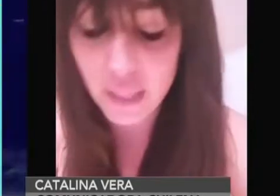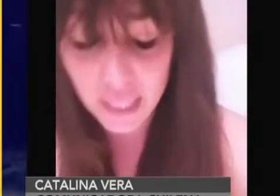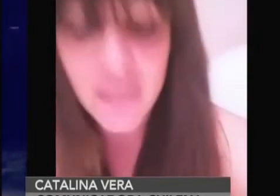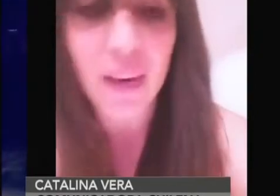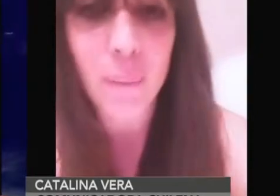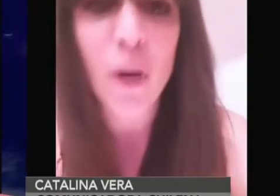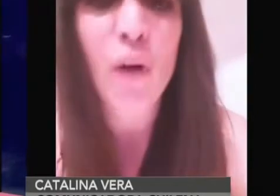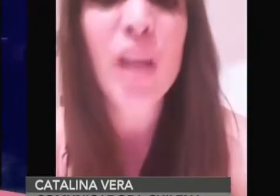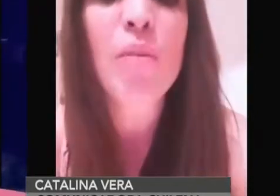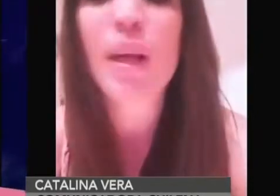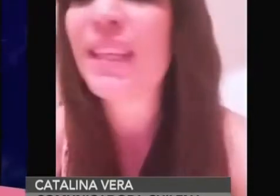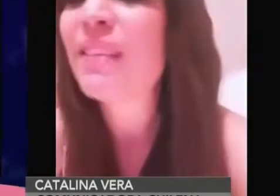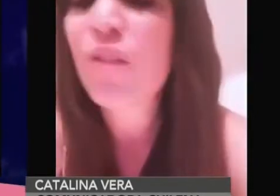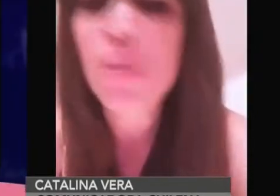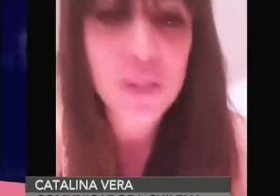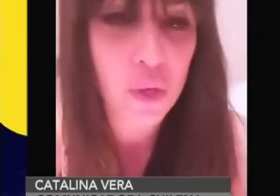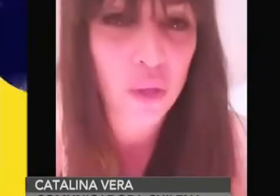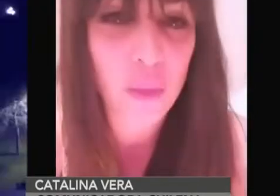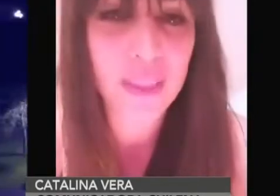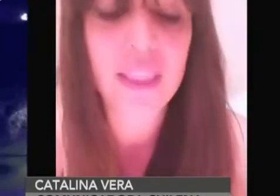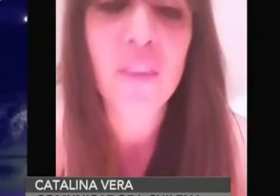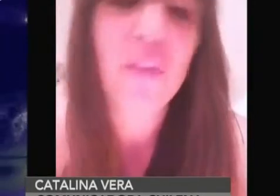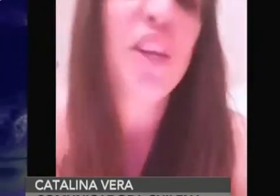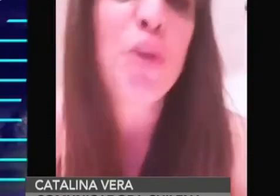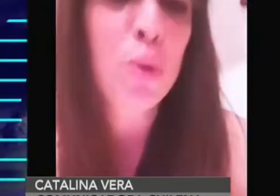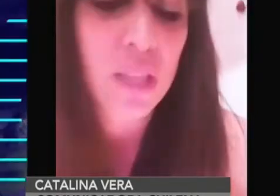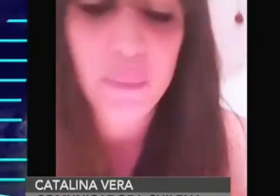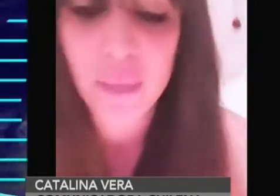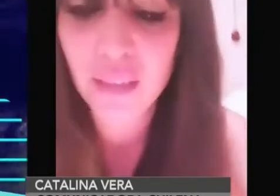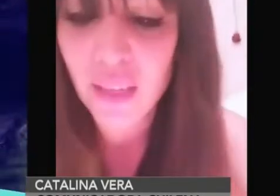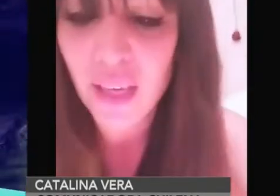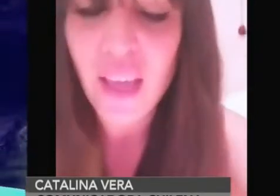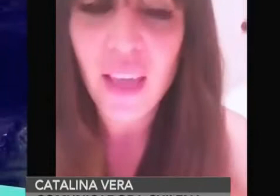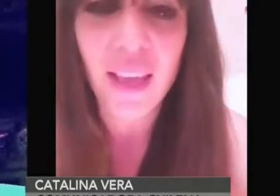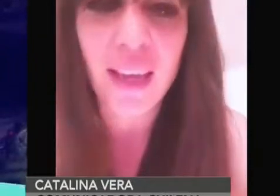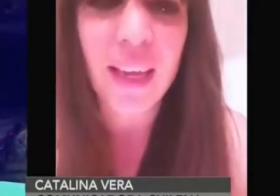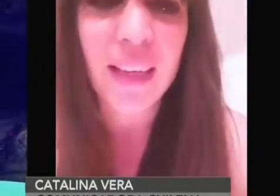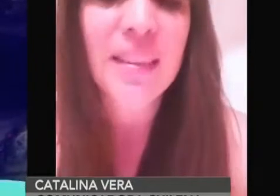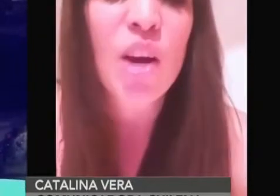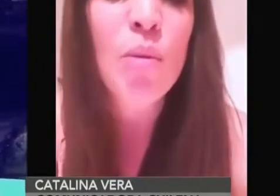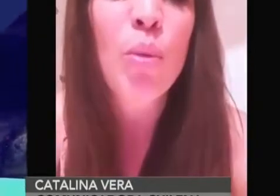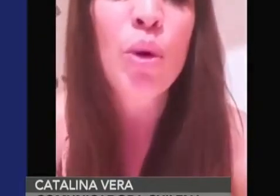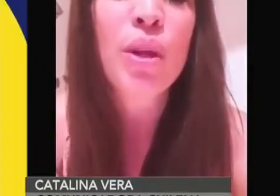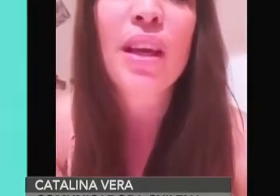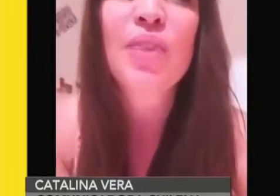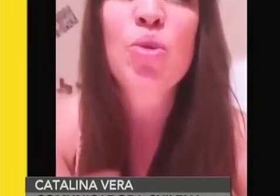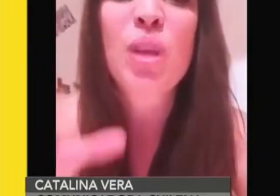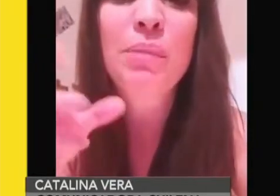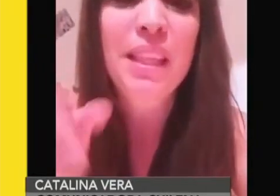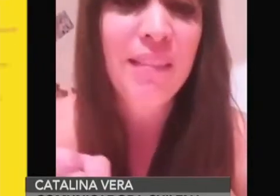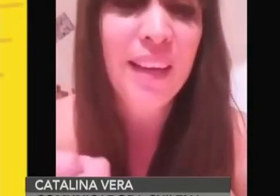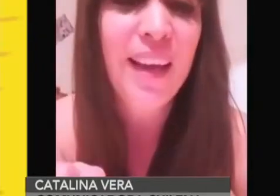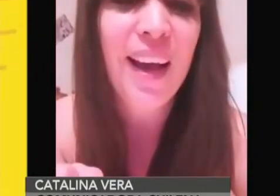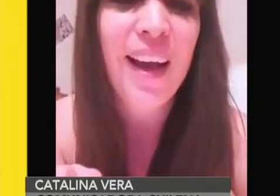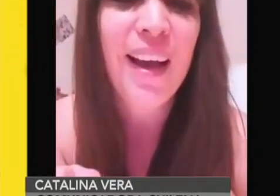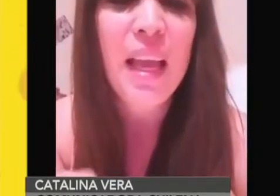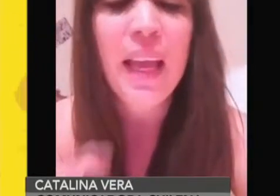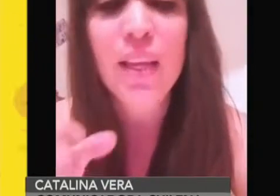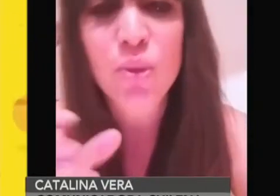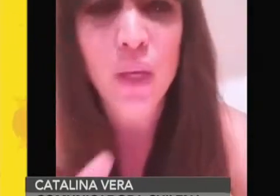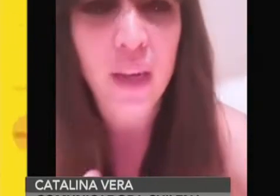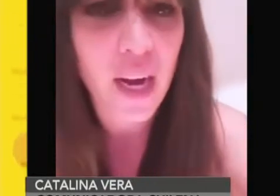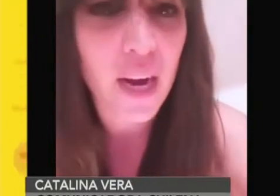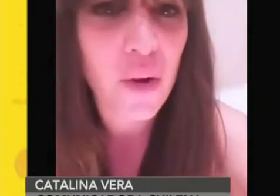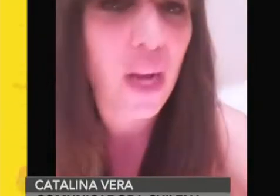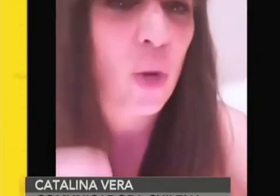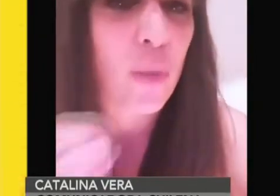gente iba. Pero ahora, como hay tanta información, como hay tanta fake news también, la gente está como muy susceptible a